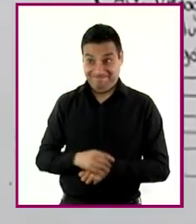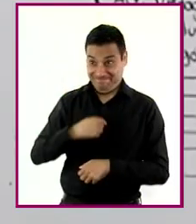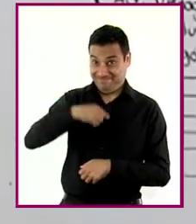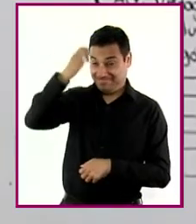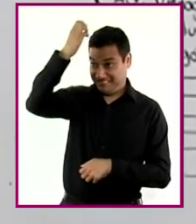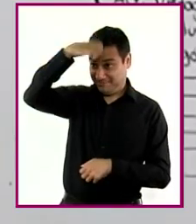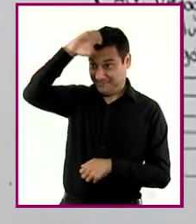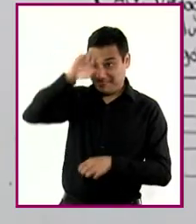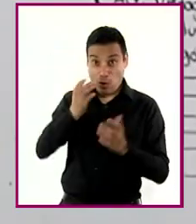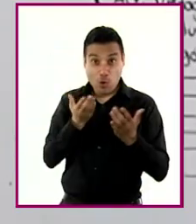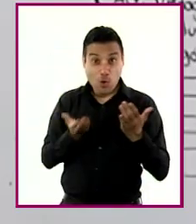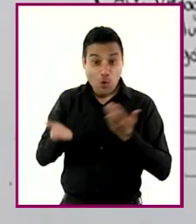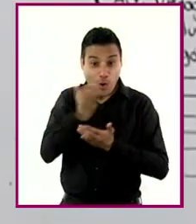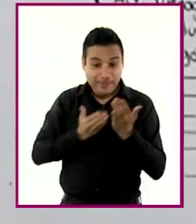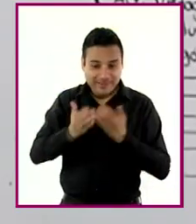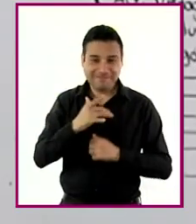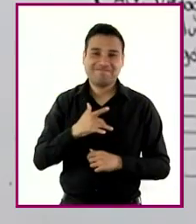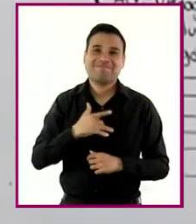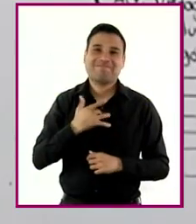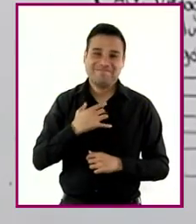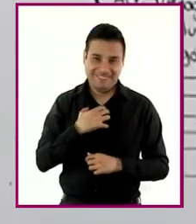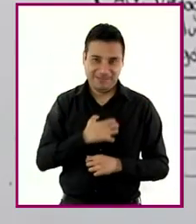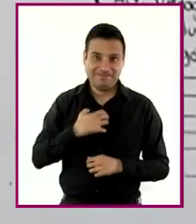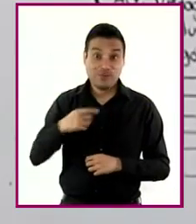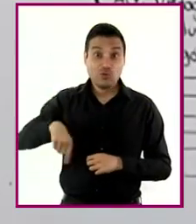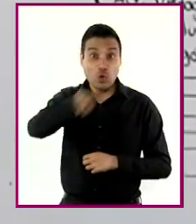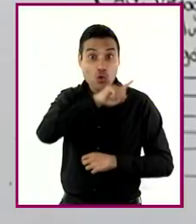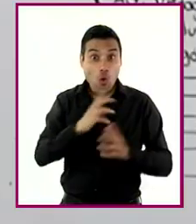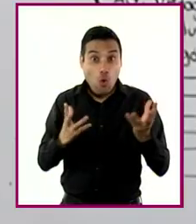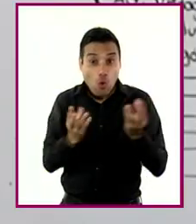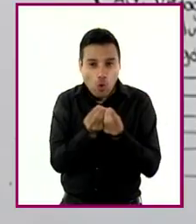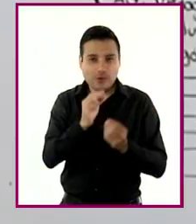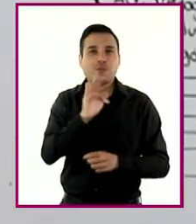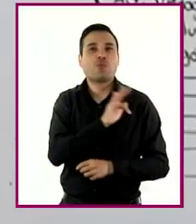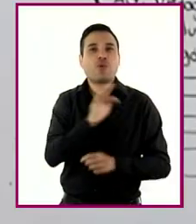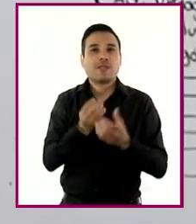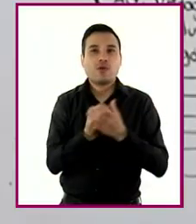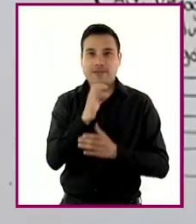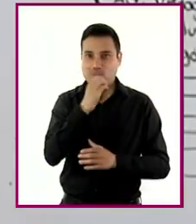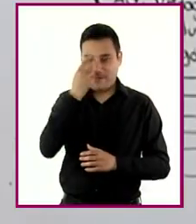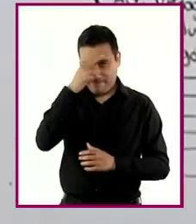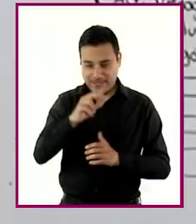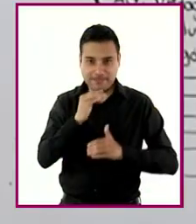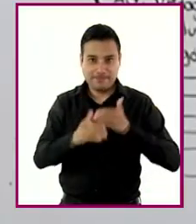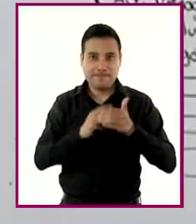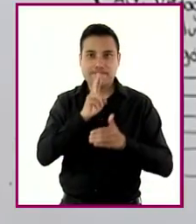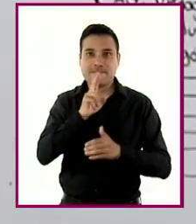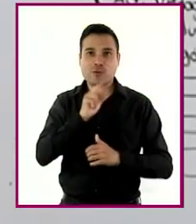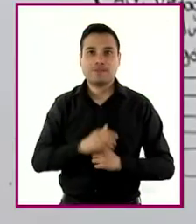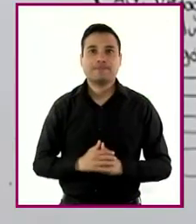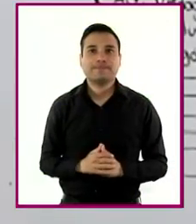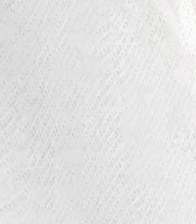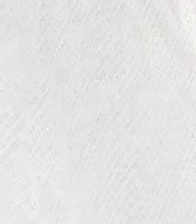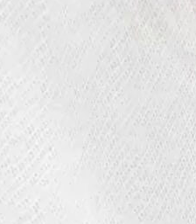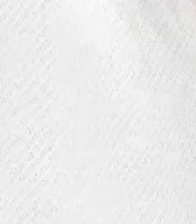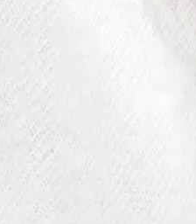mi experiencia para que juntos construyamos esta nueva escuela mexicana.